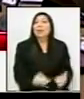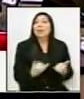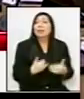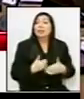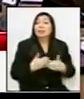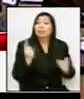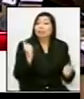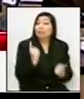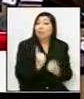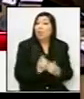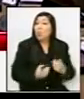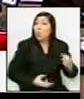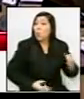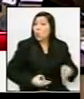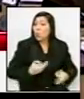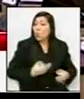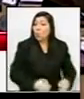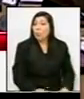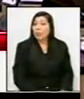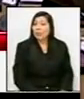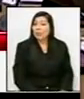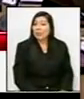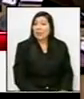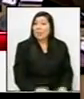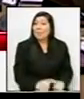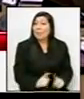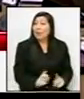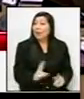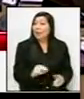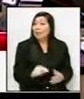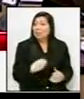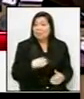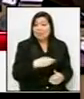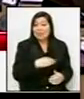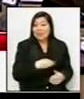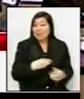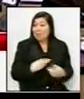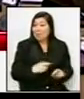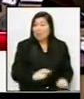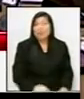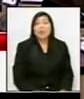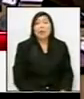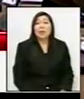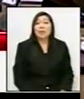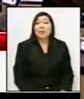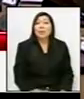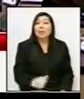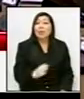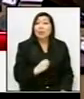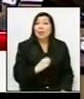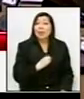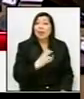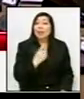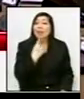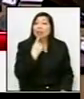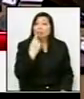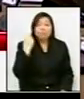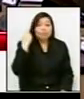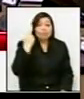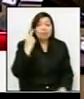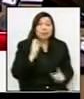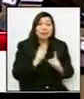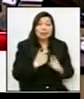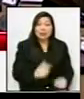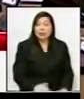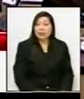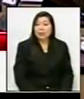de frente a juicio penal, no pasa a una investigación por parte del Ministerio Público. Entonces, yo quiero que reflexione el